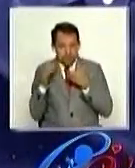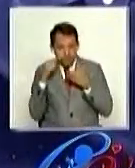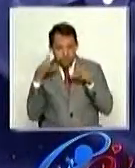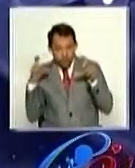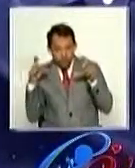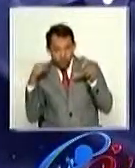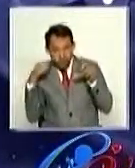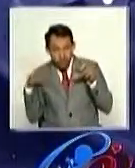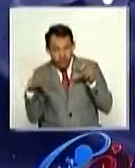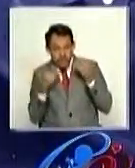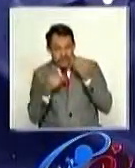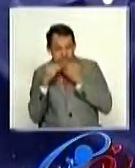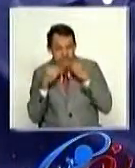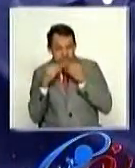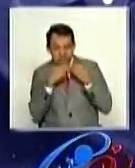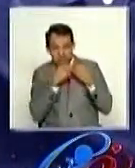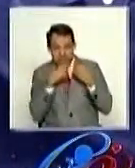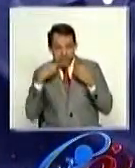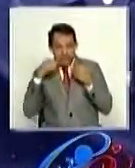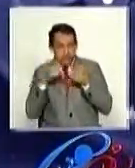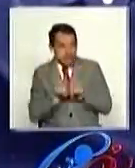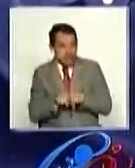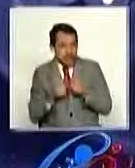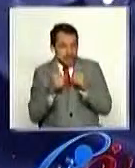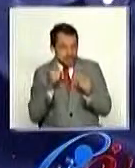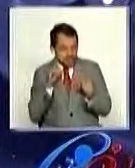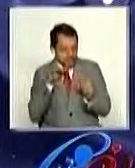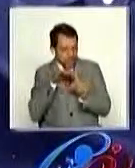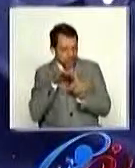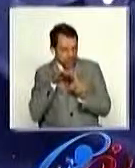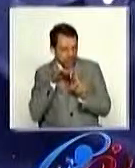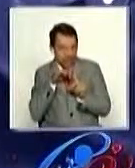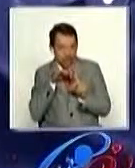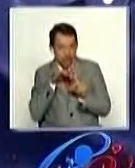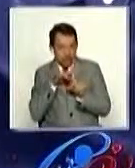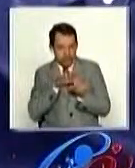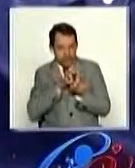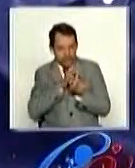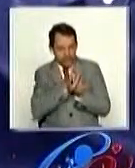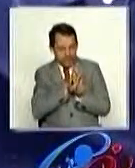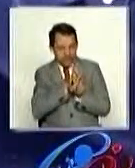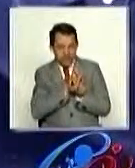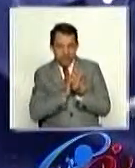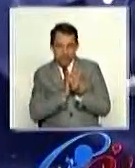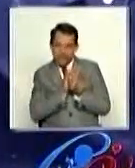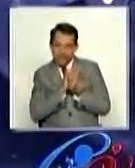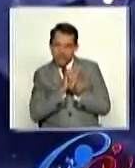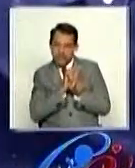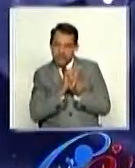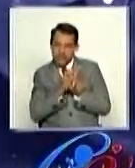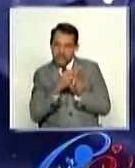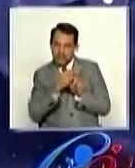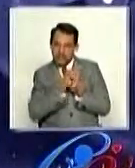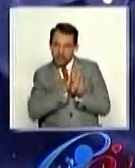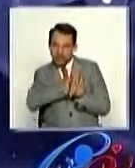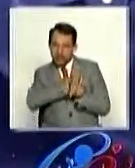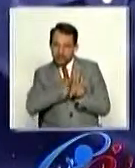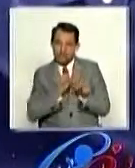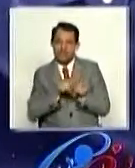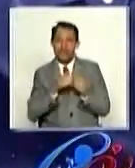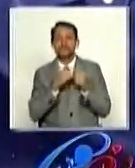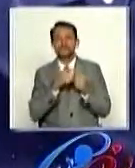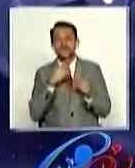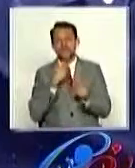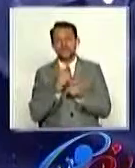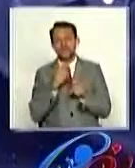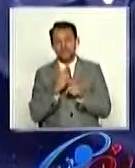en la imagen, pero se ve como una lesión arriñonada con una cortical bien definida. Esta es una lesión